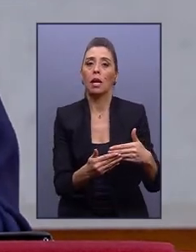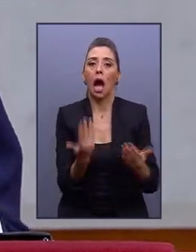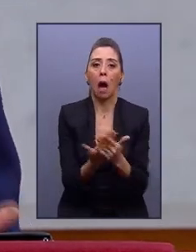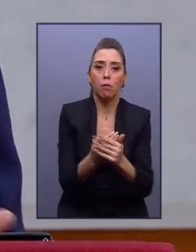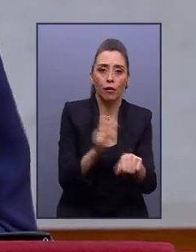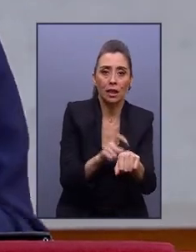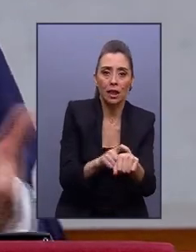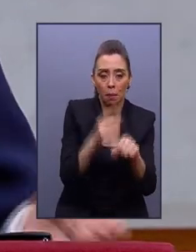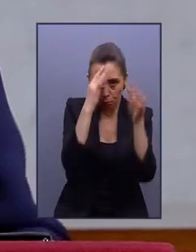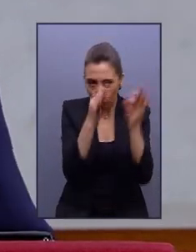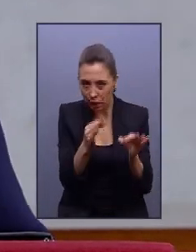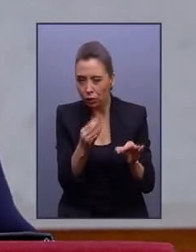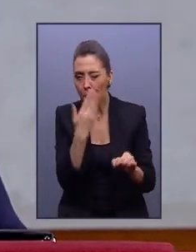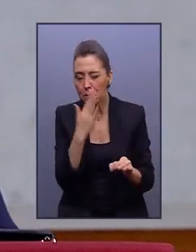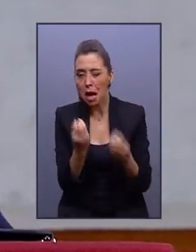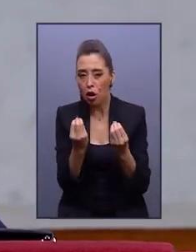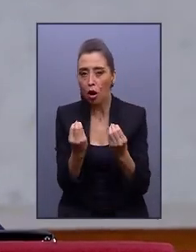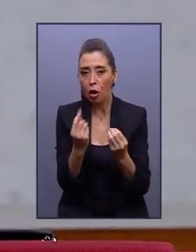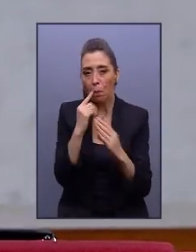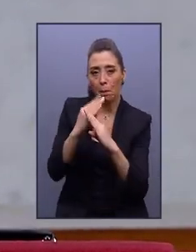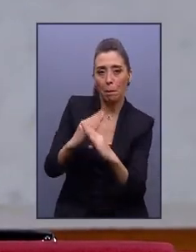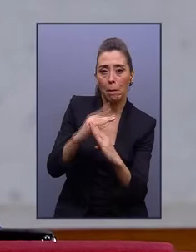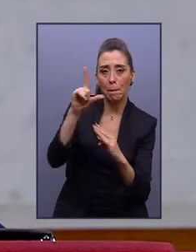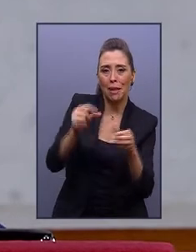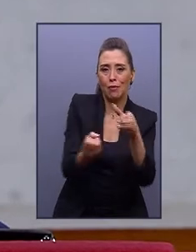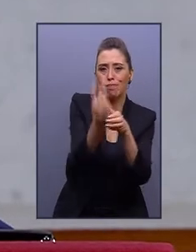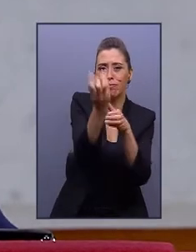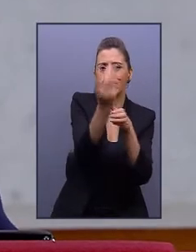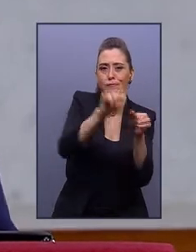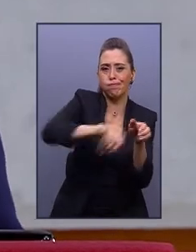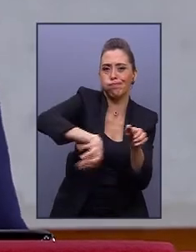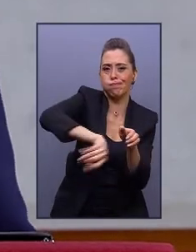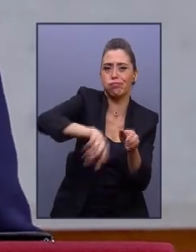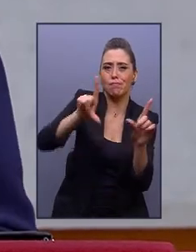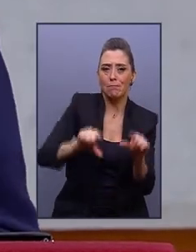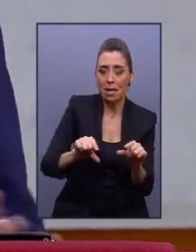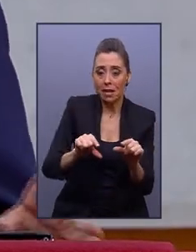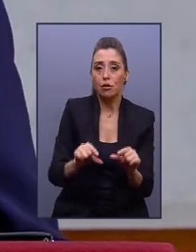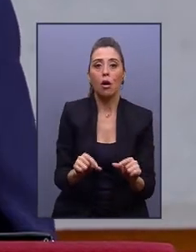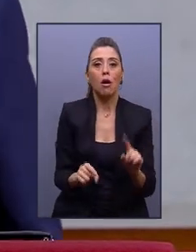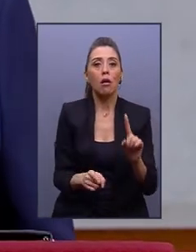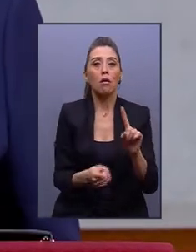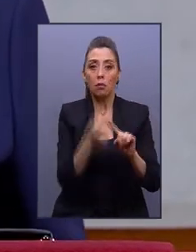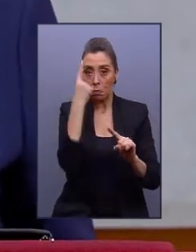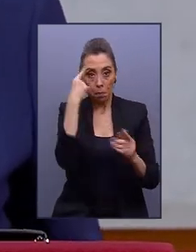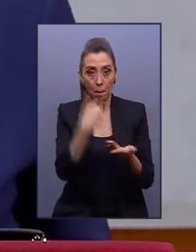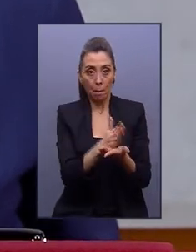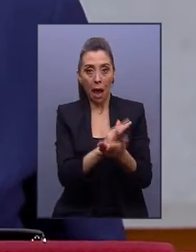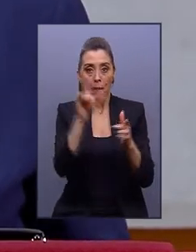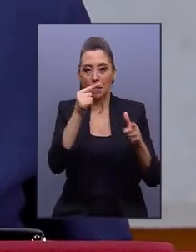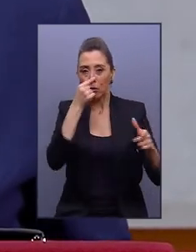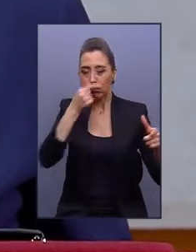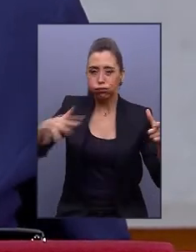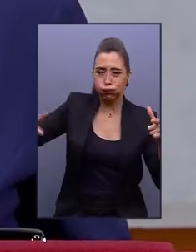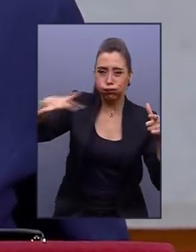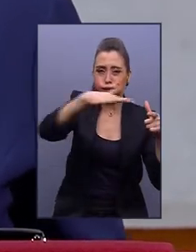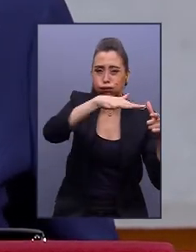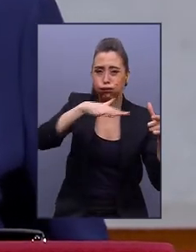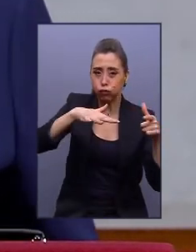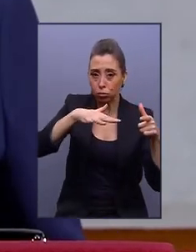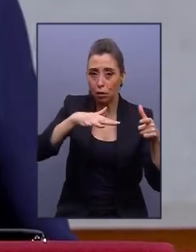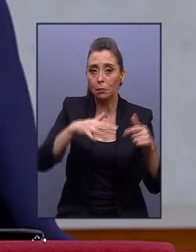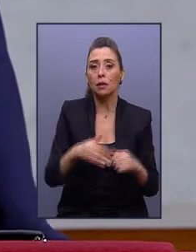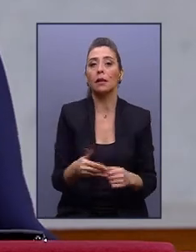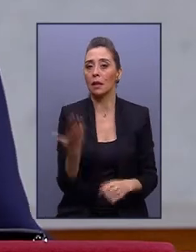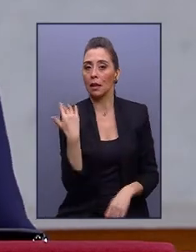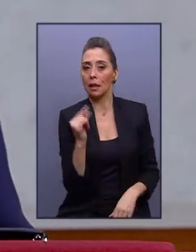medidas más precisas y eficaces para la prevención y reducción de emisiones, gracias a una cifra inédita de planes de descontaminación atmosférica. Con